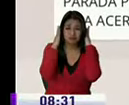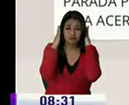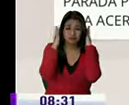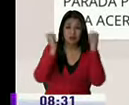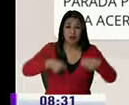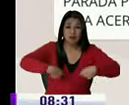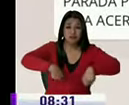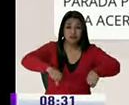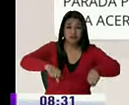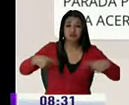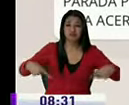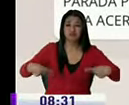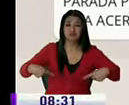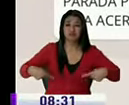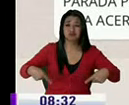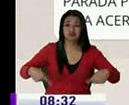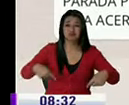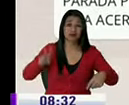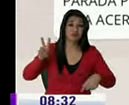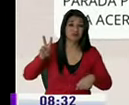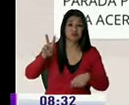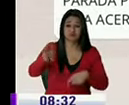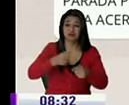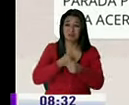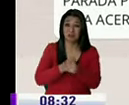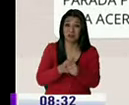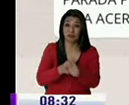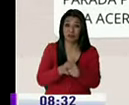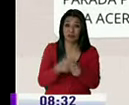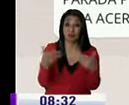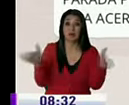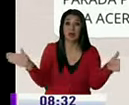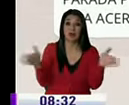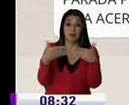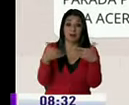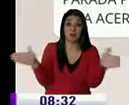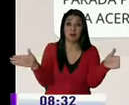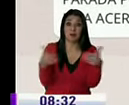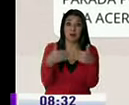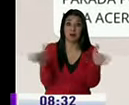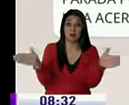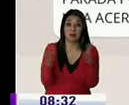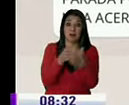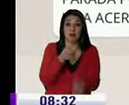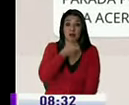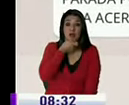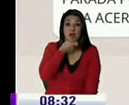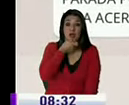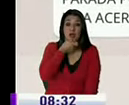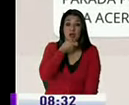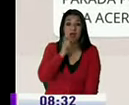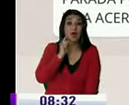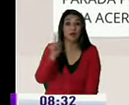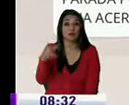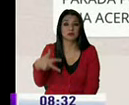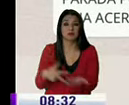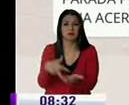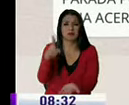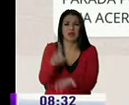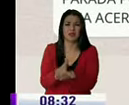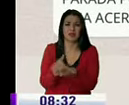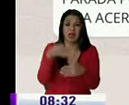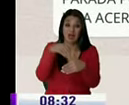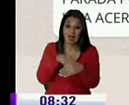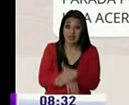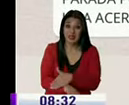los ventiladores destartalados, el sonido extremo que se produce al abrir y cerrar las puertas del anuncio de cada parada por micrófono es terrible. Es como estar dentro